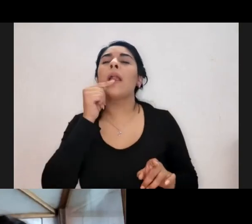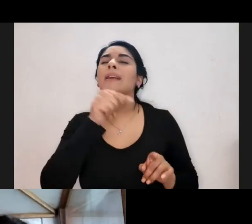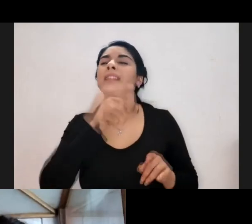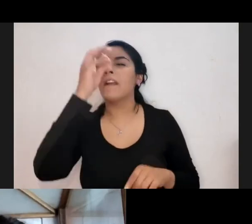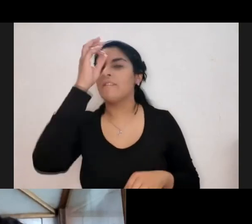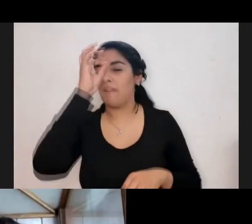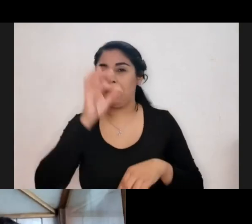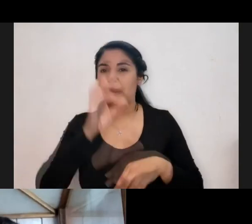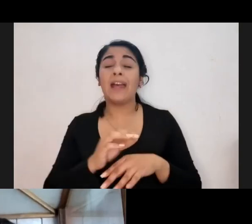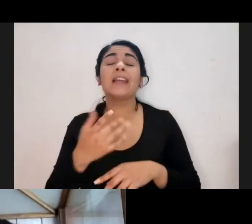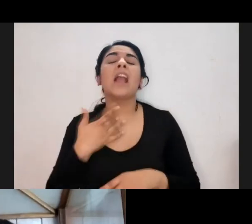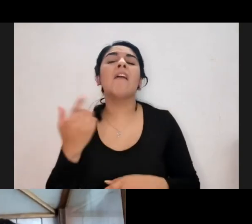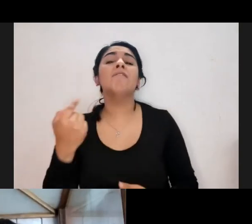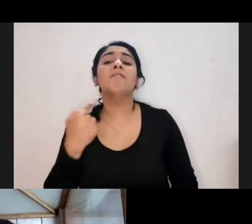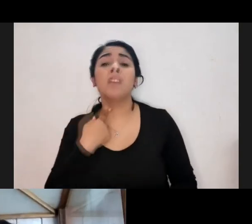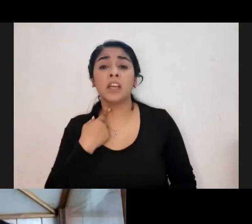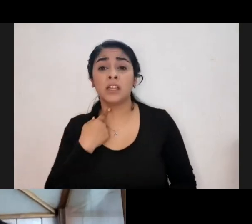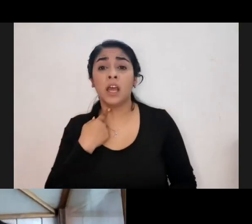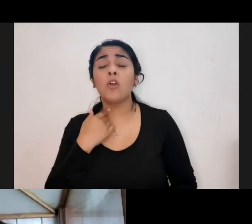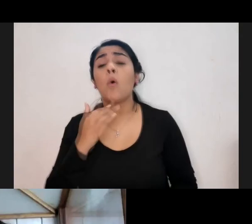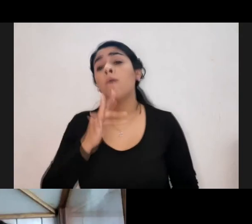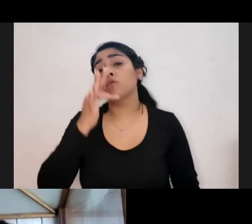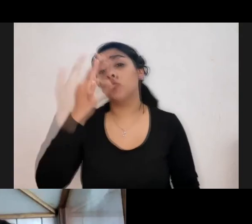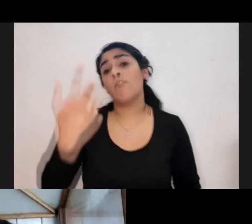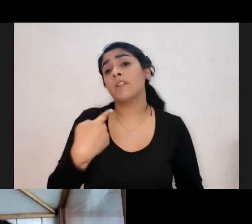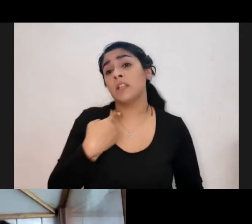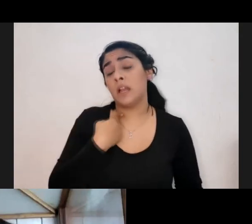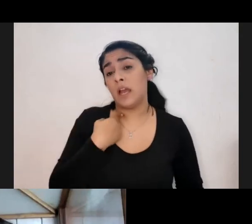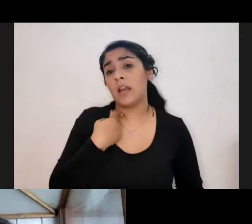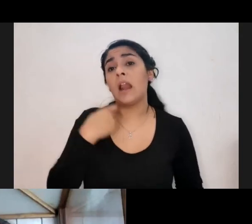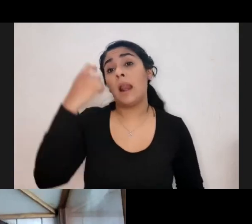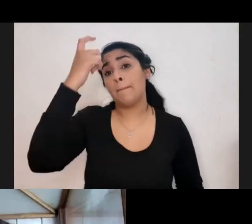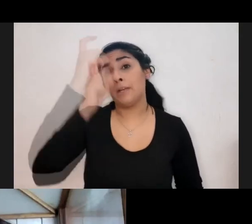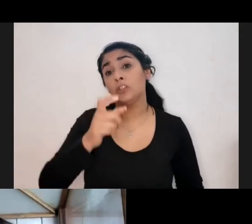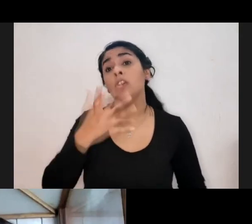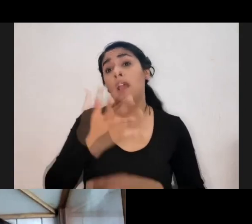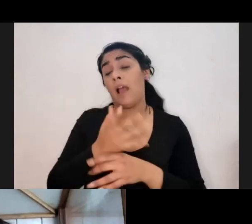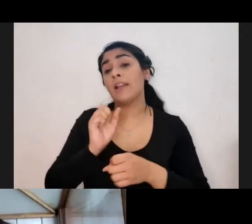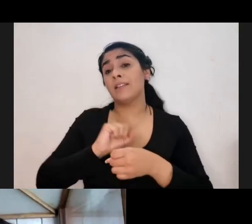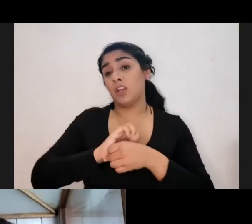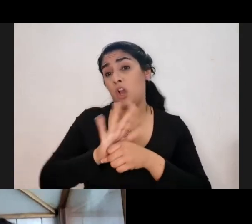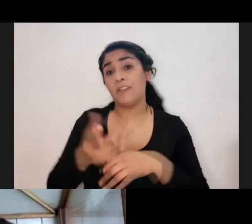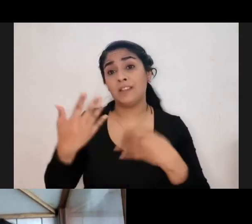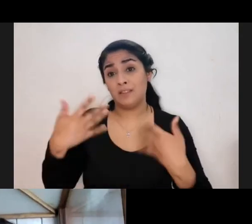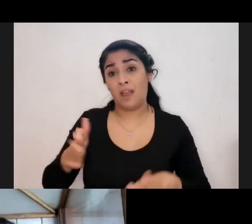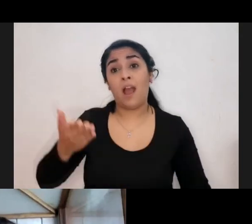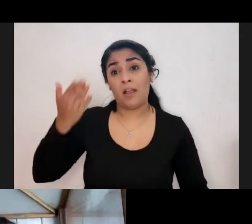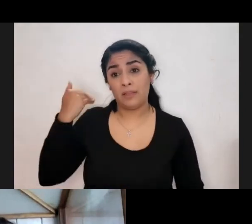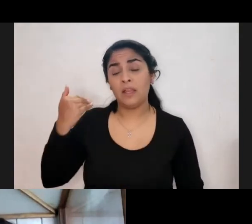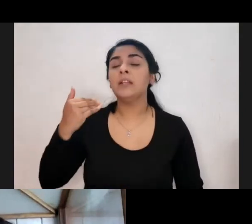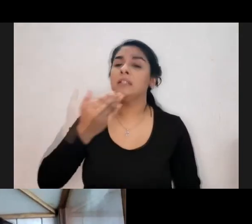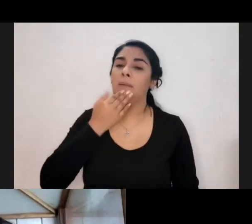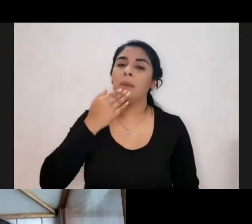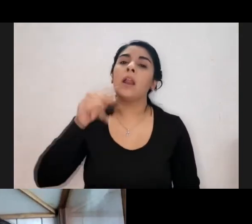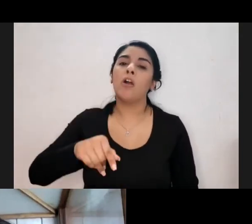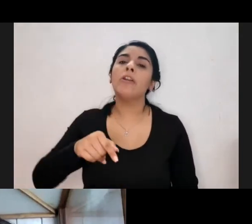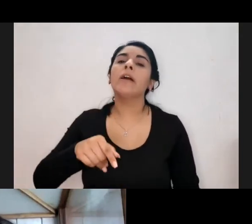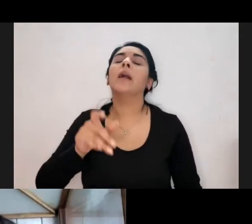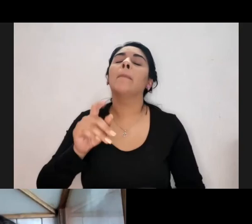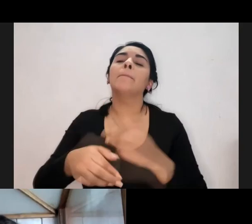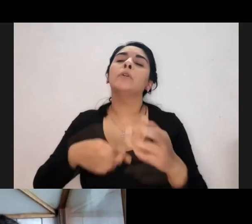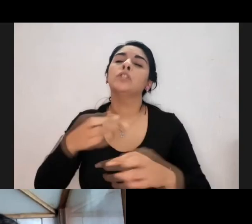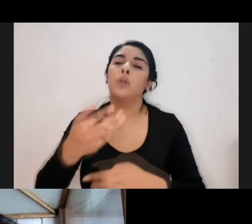o que afectarán a los que han padecido COVID-19 y a los que están en procesos de recuperación en